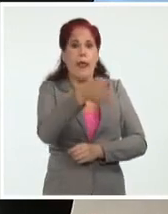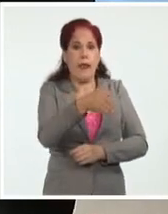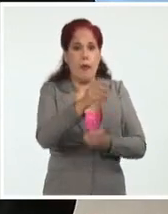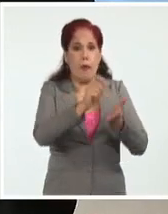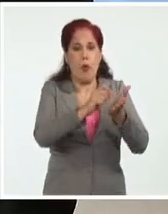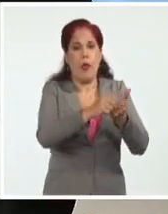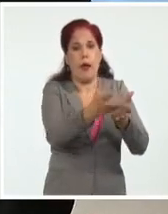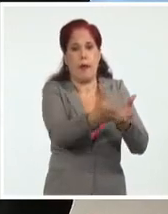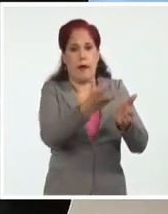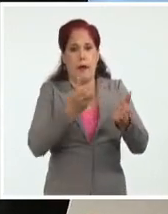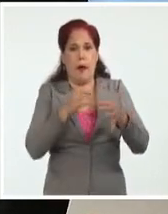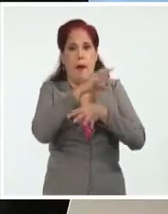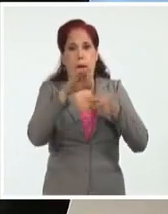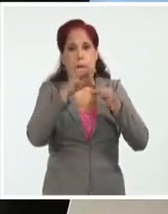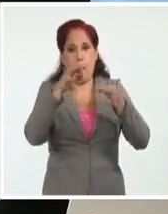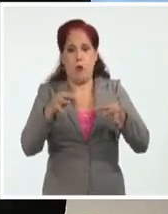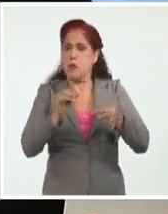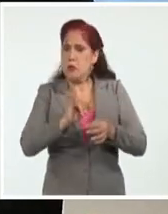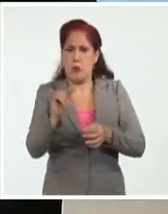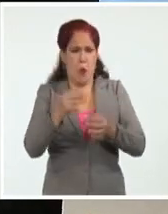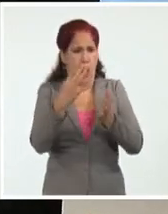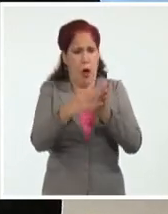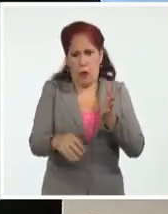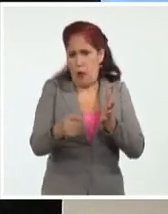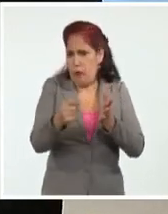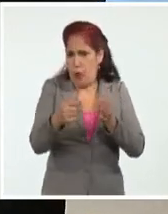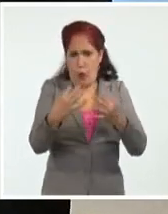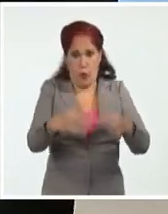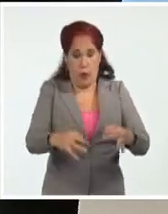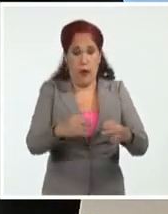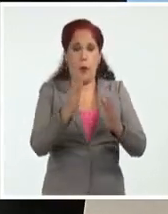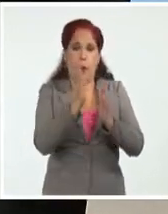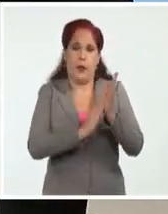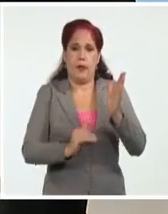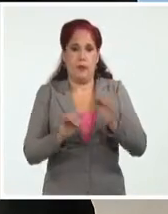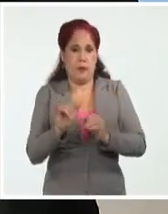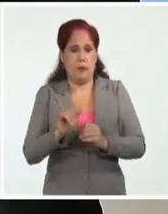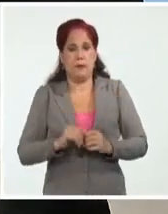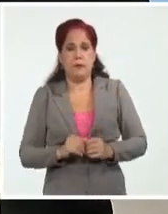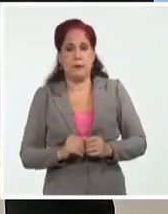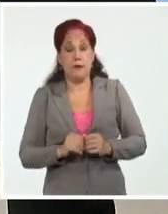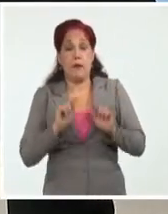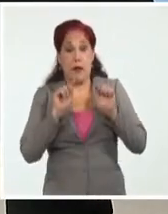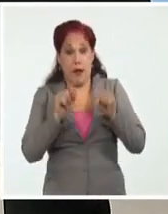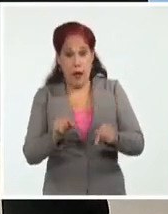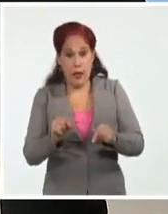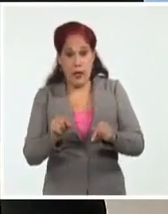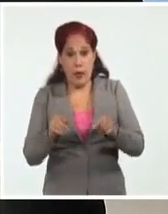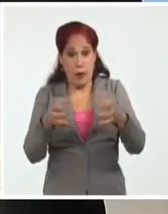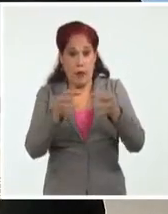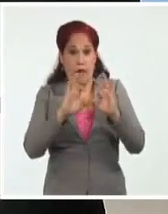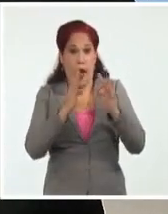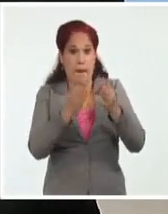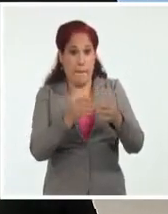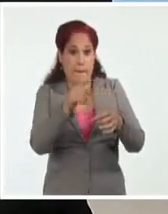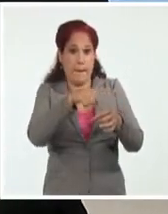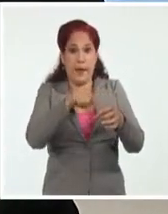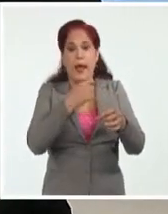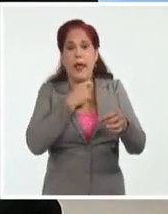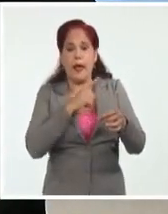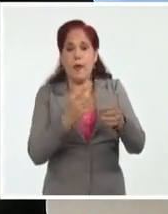productos, como sucede con los productos de la canasta familiar normada, 30 días hábiles. Y se beneficiarán también los núcleos excepcionales,